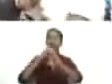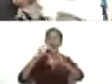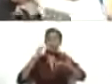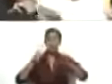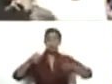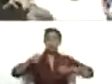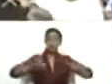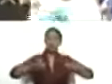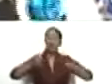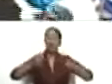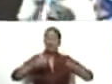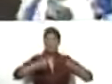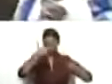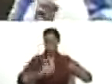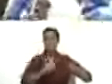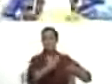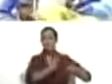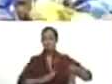Este autobusero nos ha salido bueno, chicos.